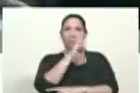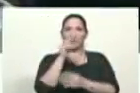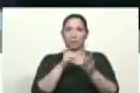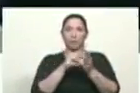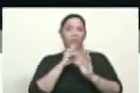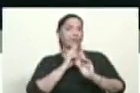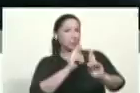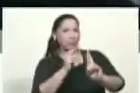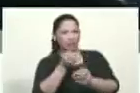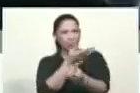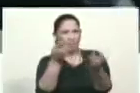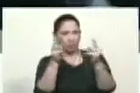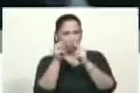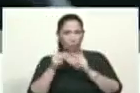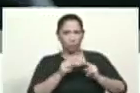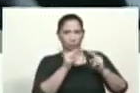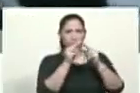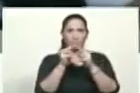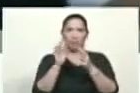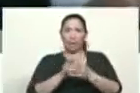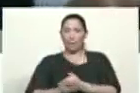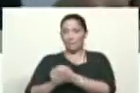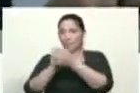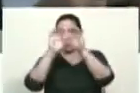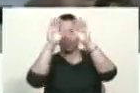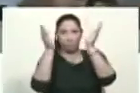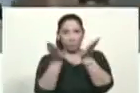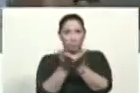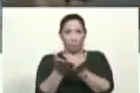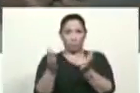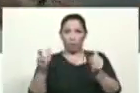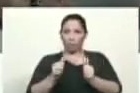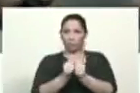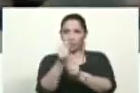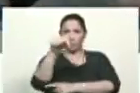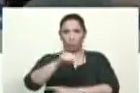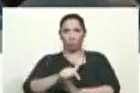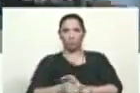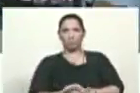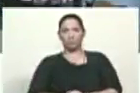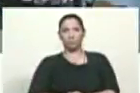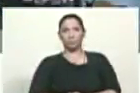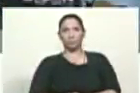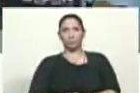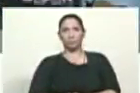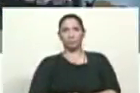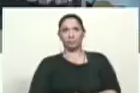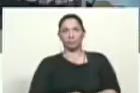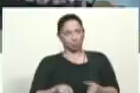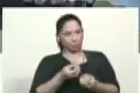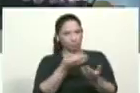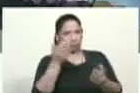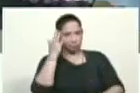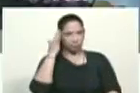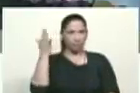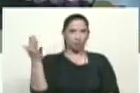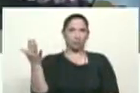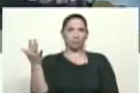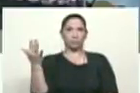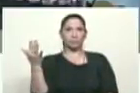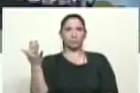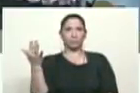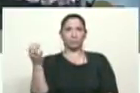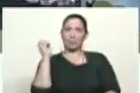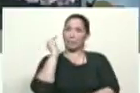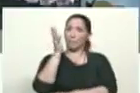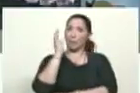conocen, amigos del mundo que nos acompañan hoy. Imagínense ustedes que en el